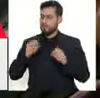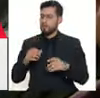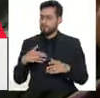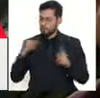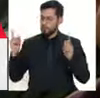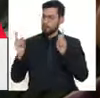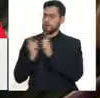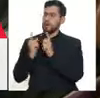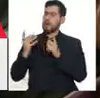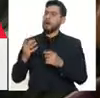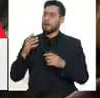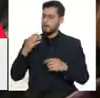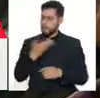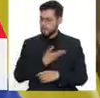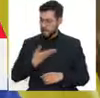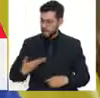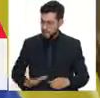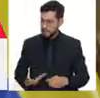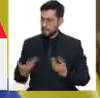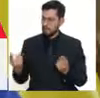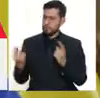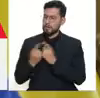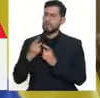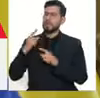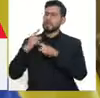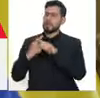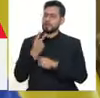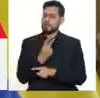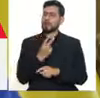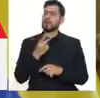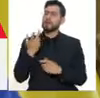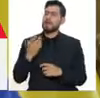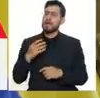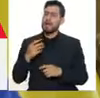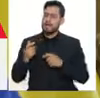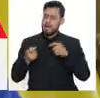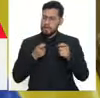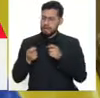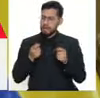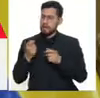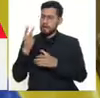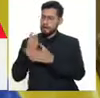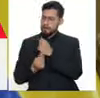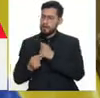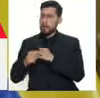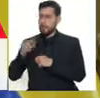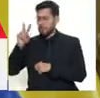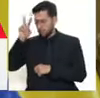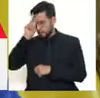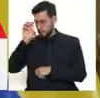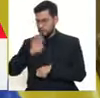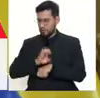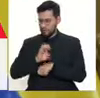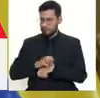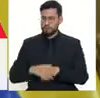encuentro presidencial y 15º Gabinete Binacional Perú-Ecuador.